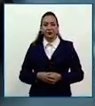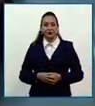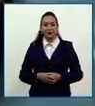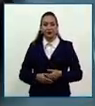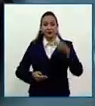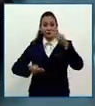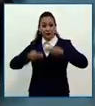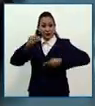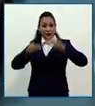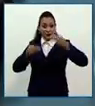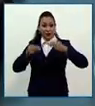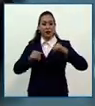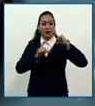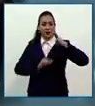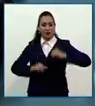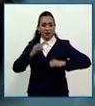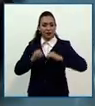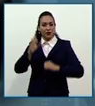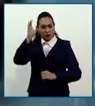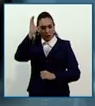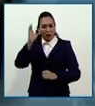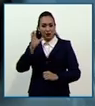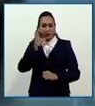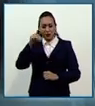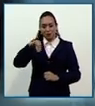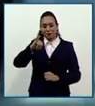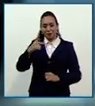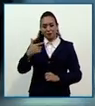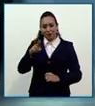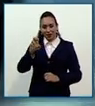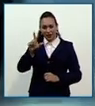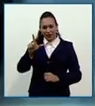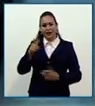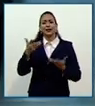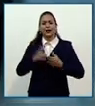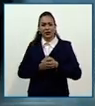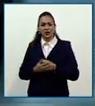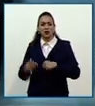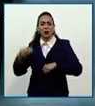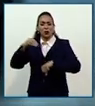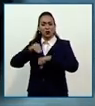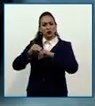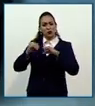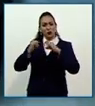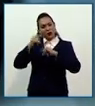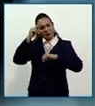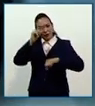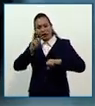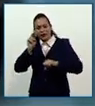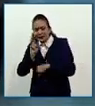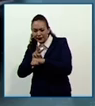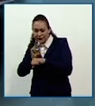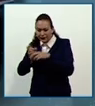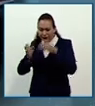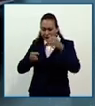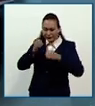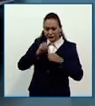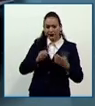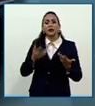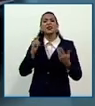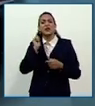magistrado presidente del Poder Judicial de Coahuila, Miguel Meri Ayub, instaló el Consejo Técnico Estatal del Observatorio Judicial, que tiene